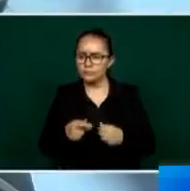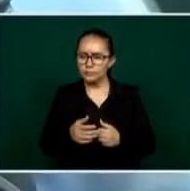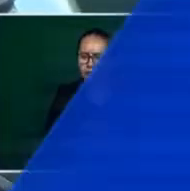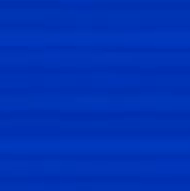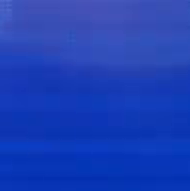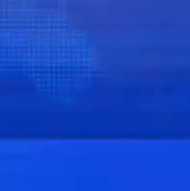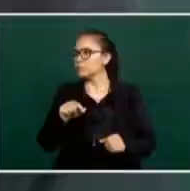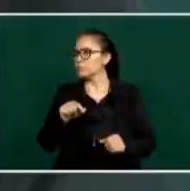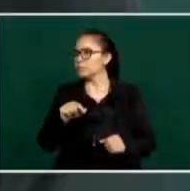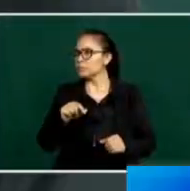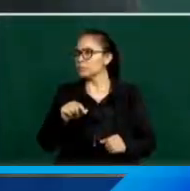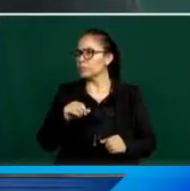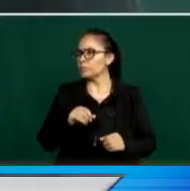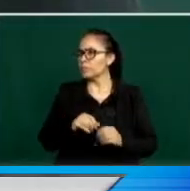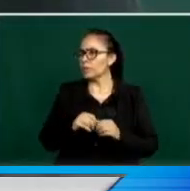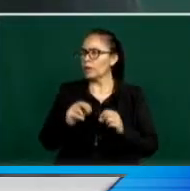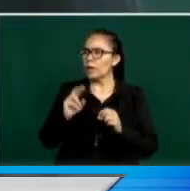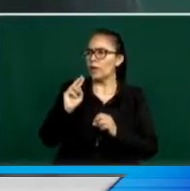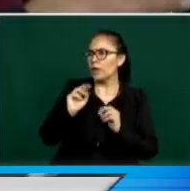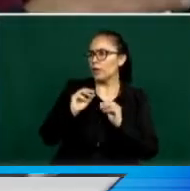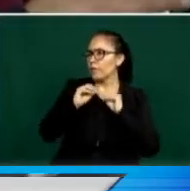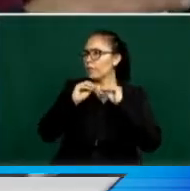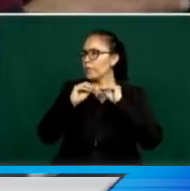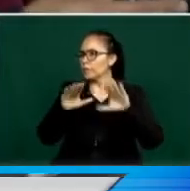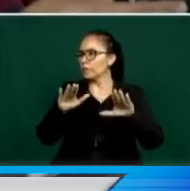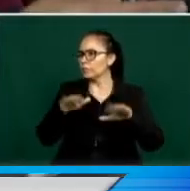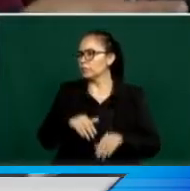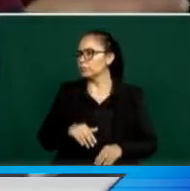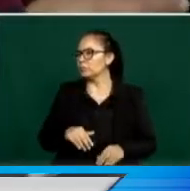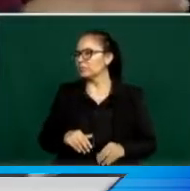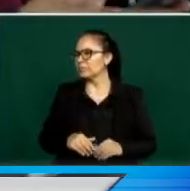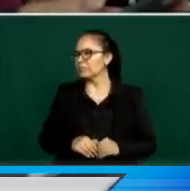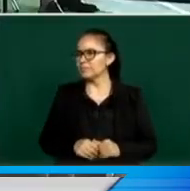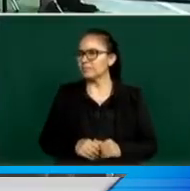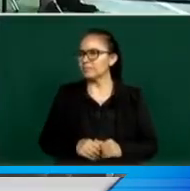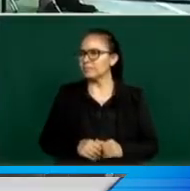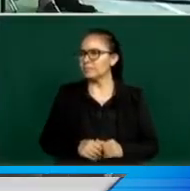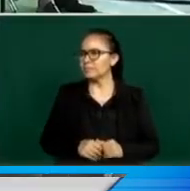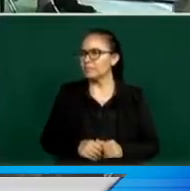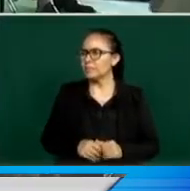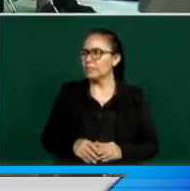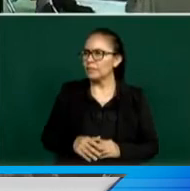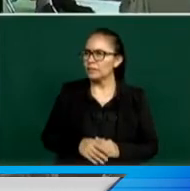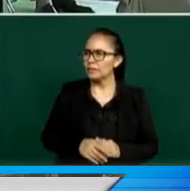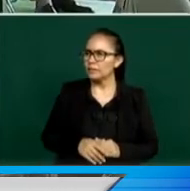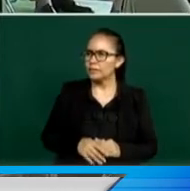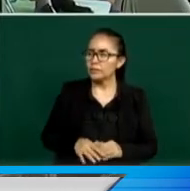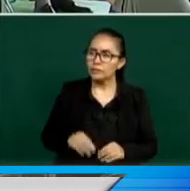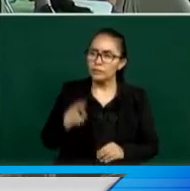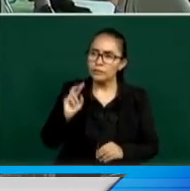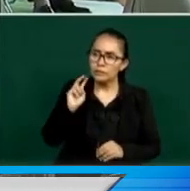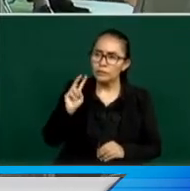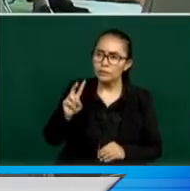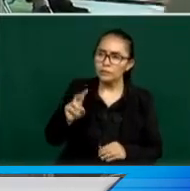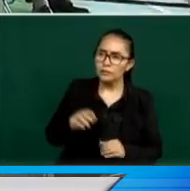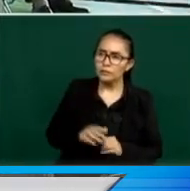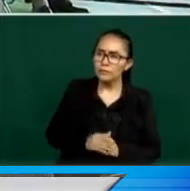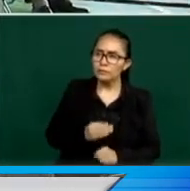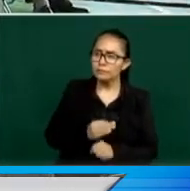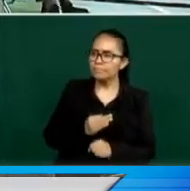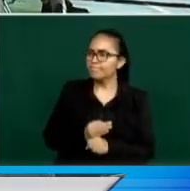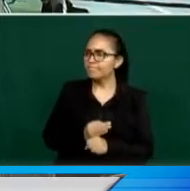adelante. Anuncia recesión el Banco de México. Bueno, mire, hay una especie de